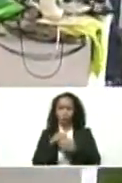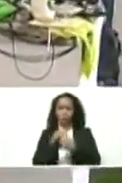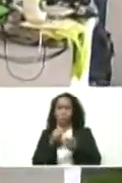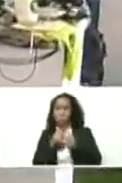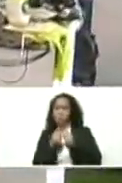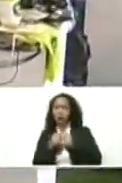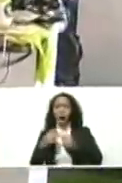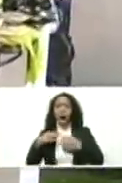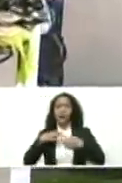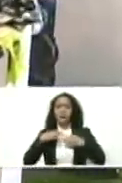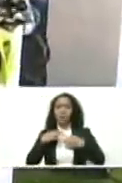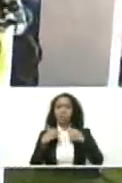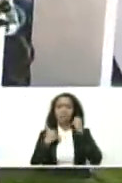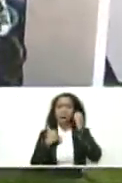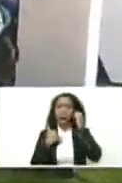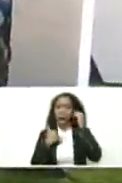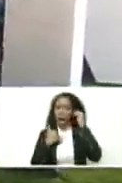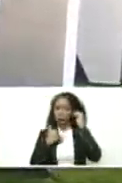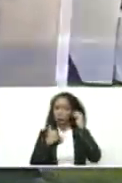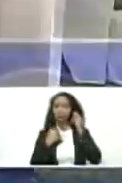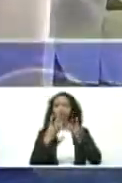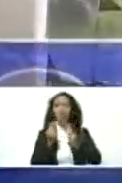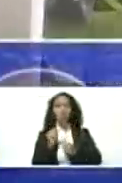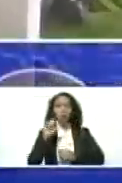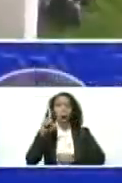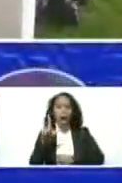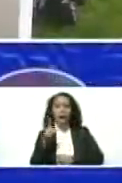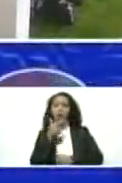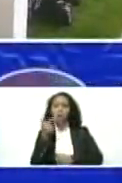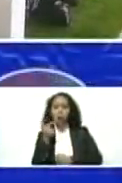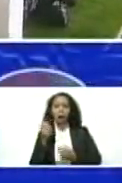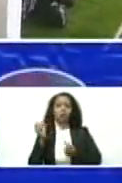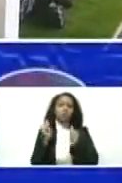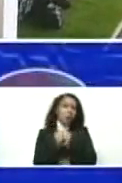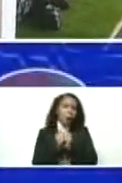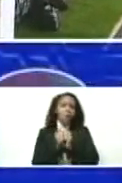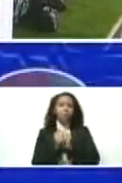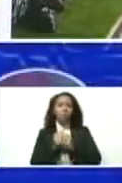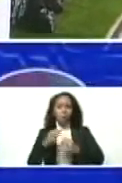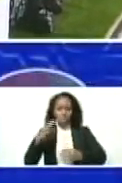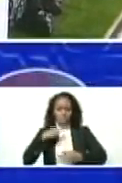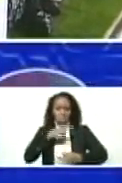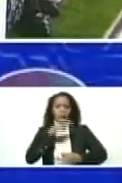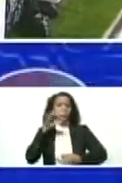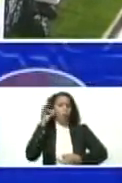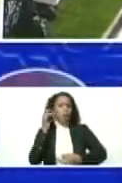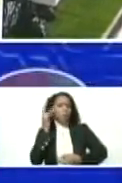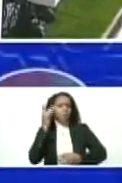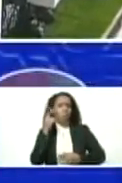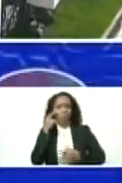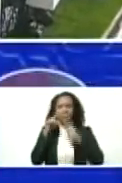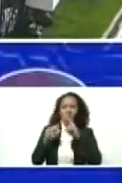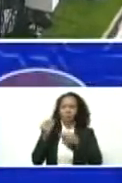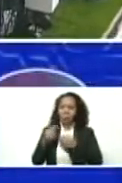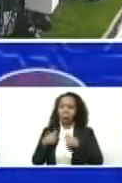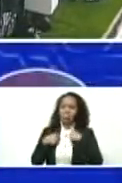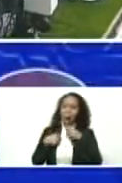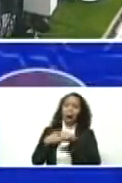camisa talla L, roja, con pinticas amarillas y azules, para ver, me